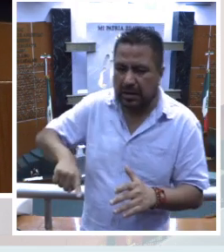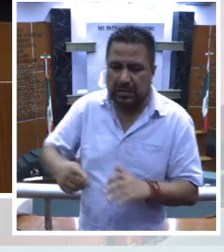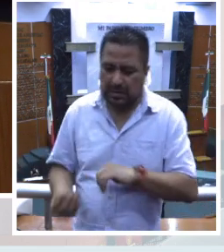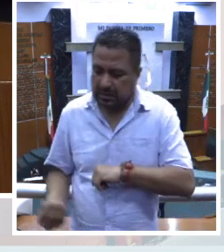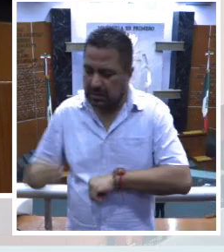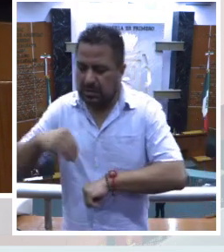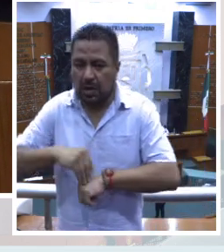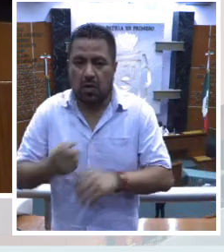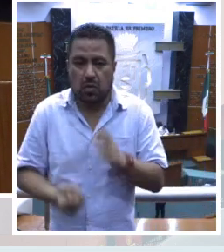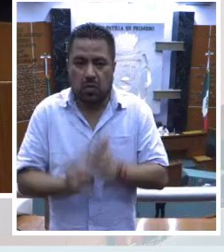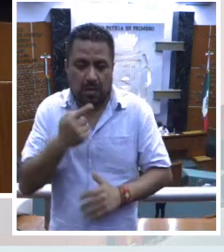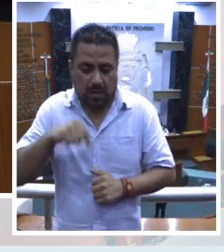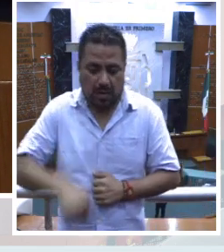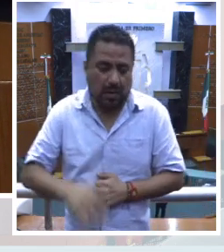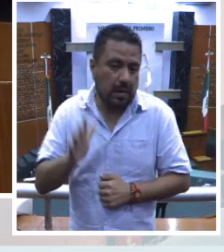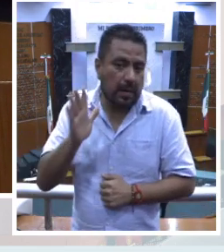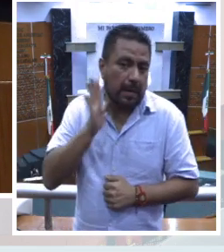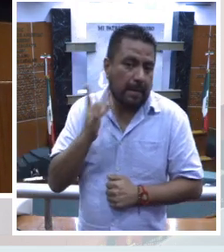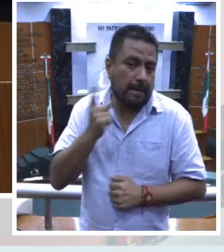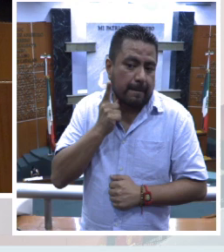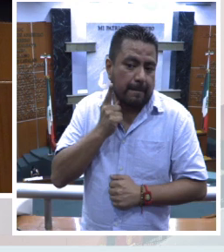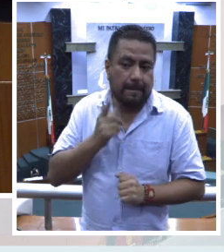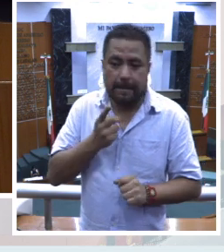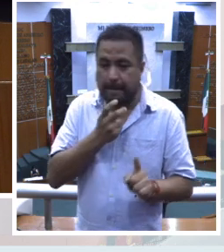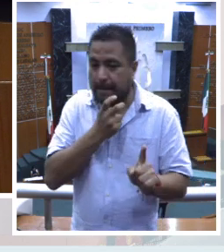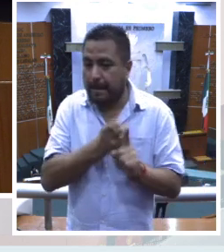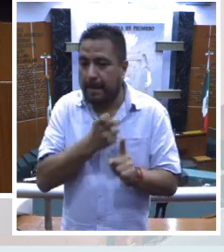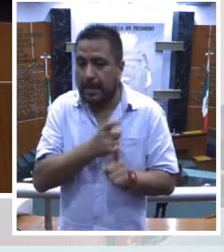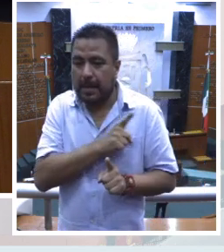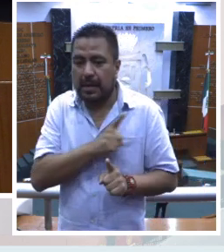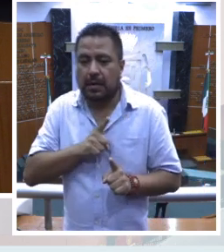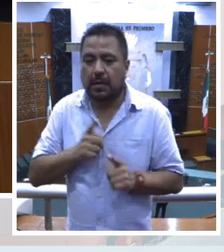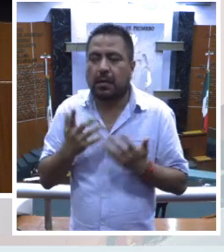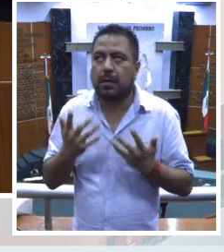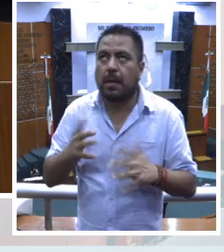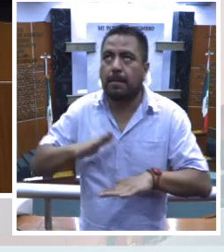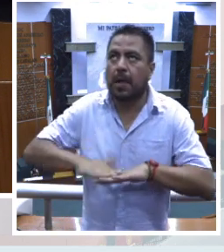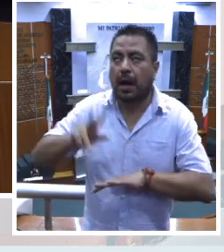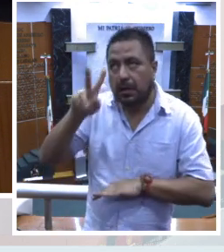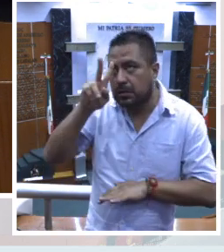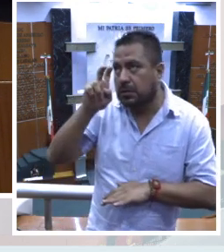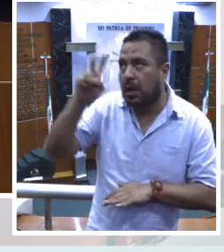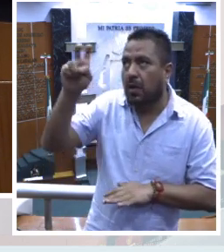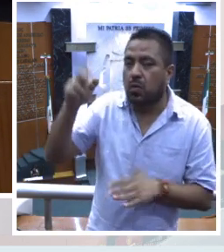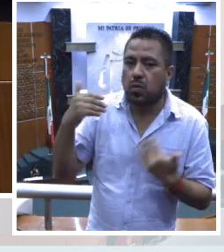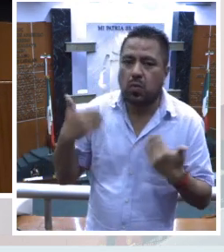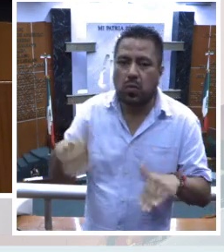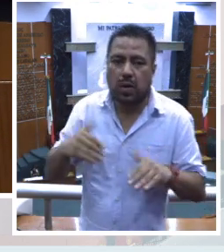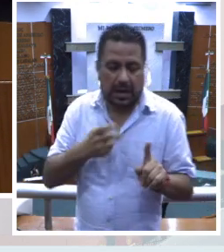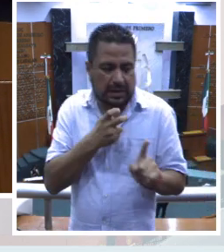este Congreso. Eso es lo que más anhelo y les aseguro que